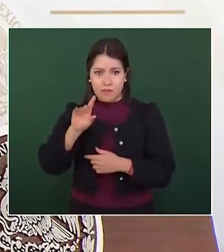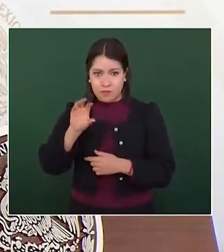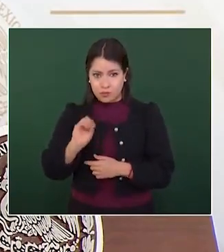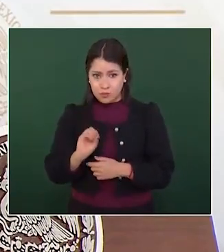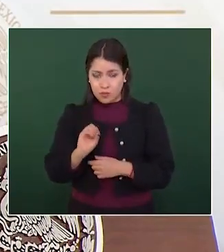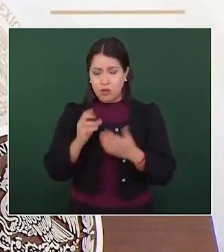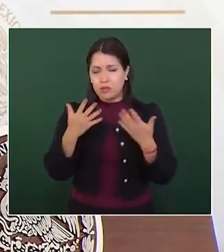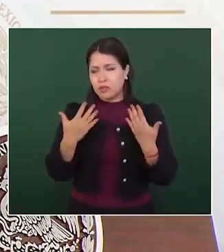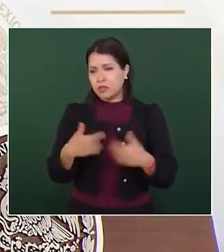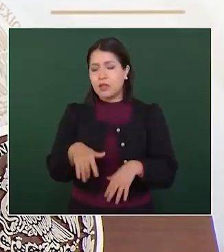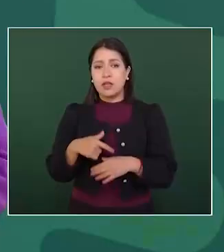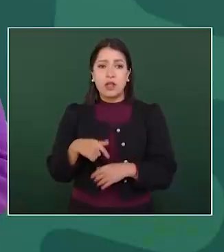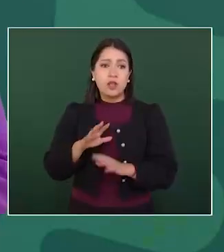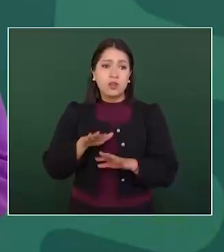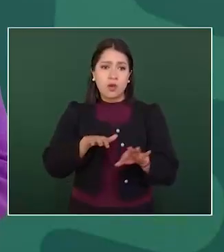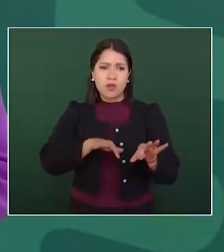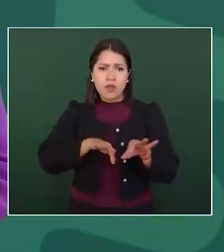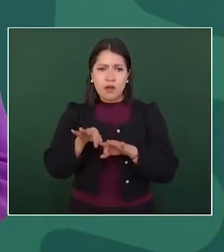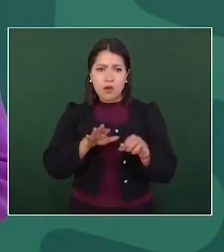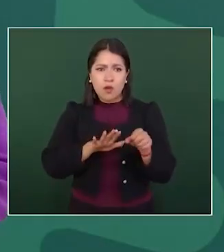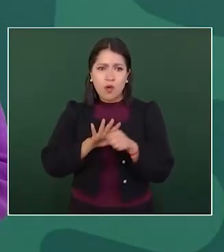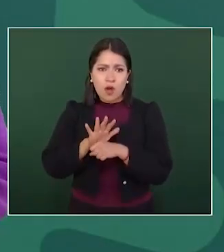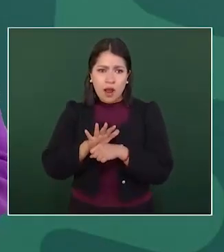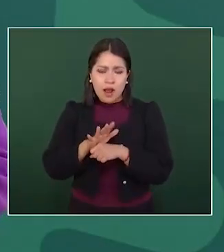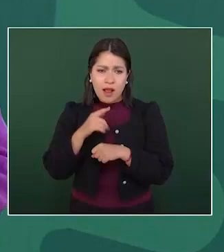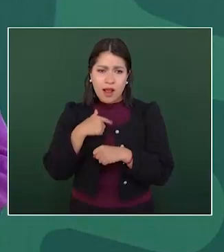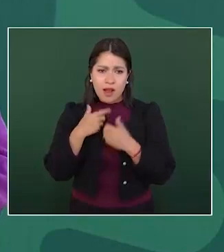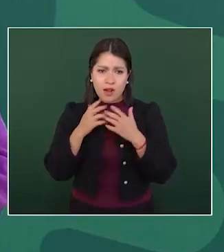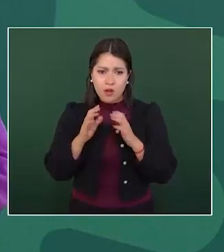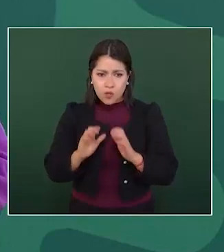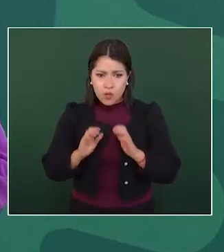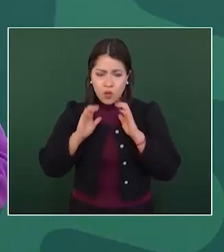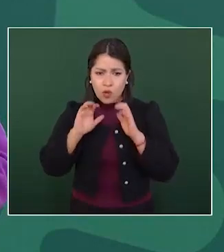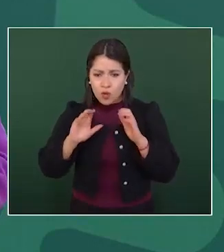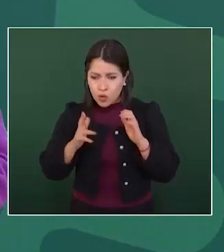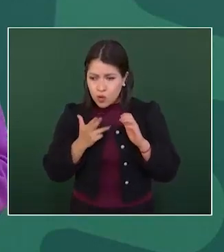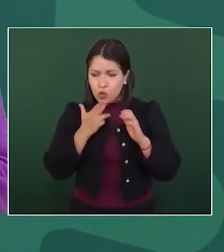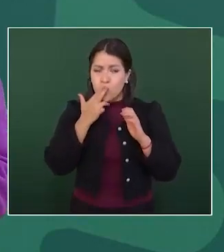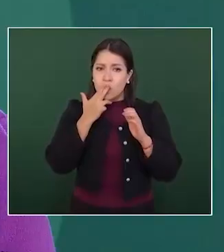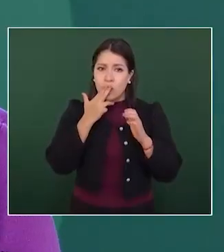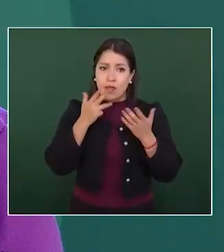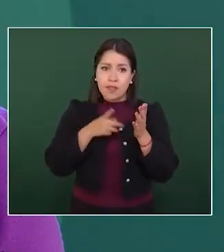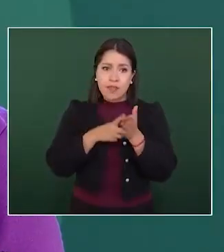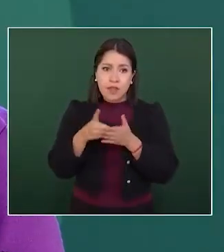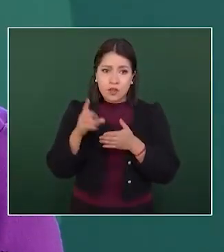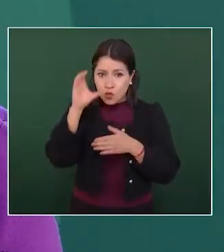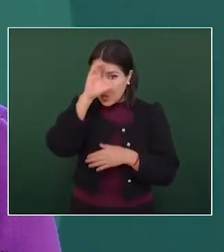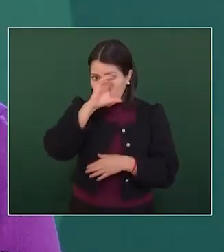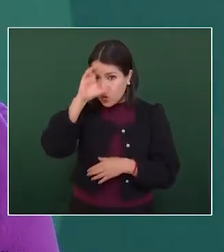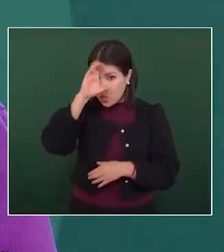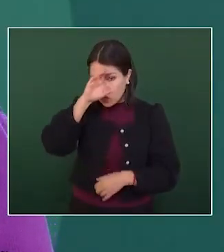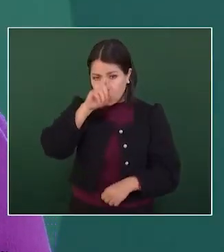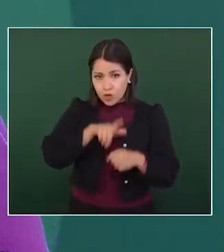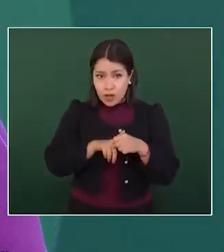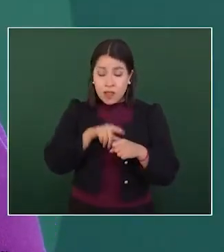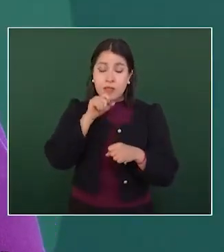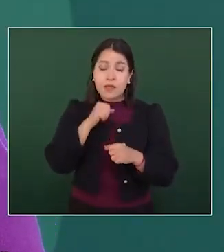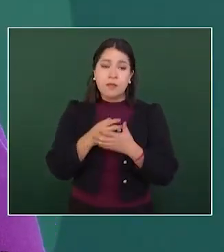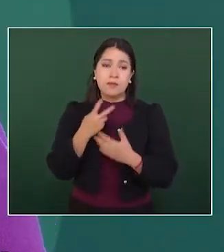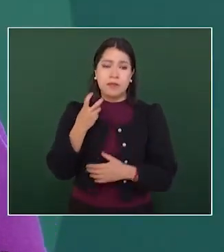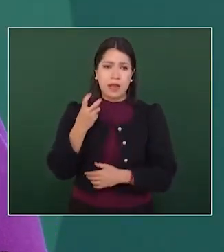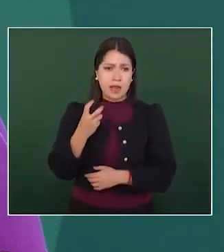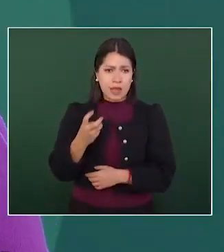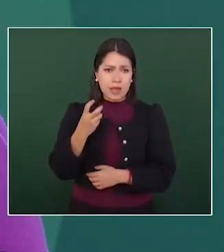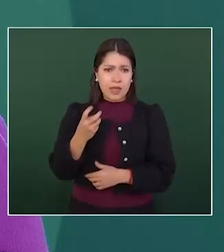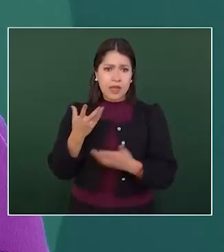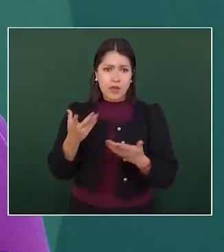y cuidar los derechos culturales en esta potencia cultural. La cultura